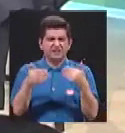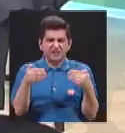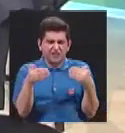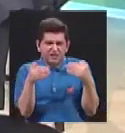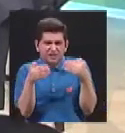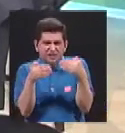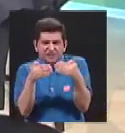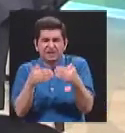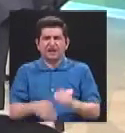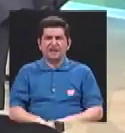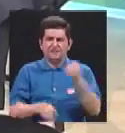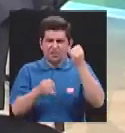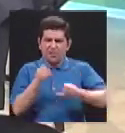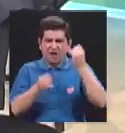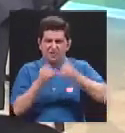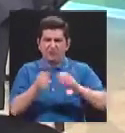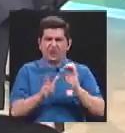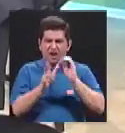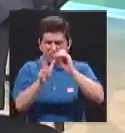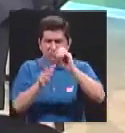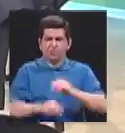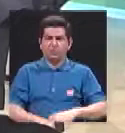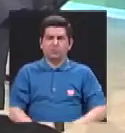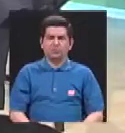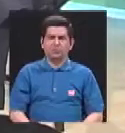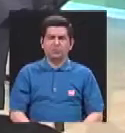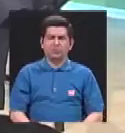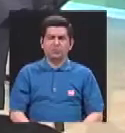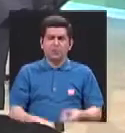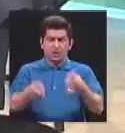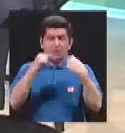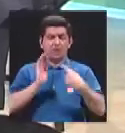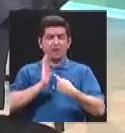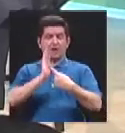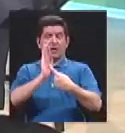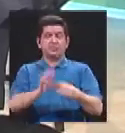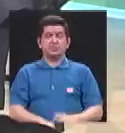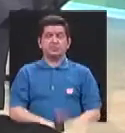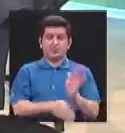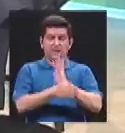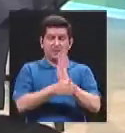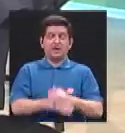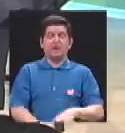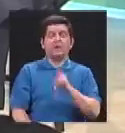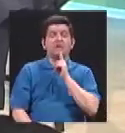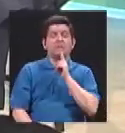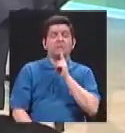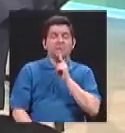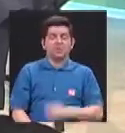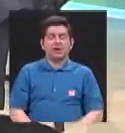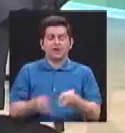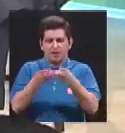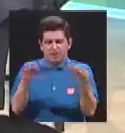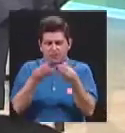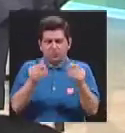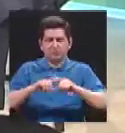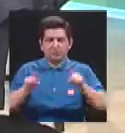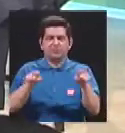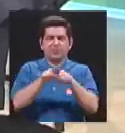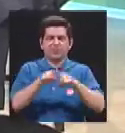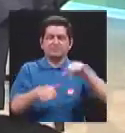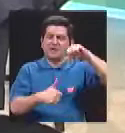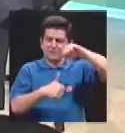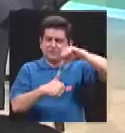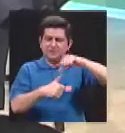fue ya acercándonos al cierre de octubre cuando vinieron y nos presentaron la película hondureña, bueno, de producción hondureña,